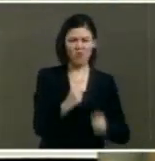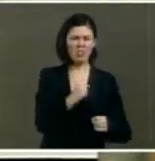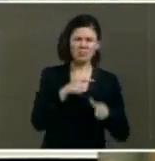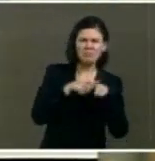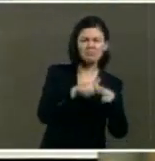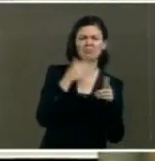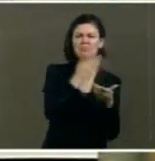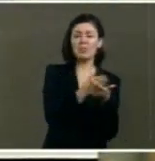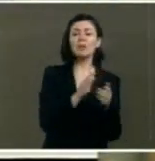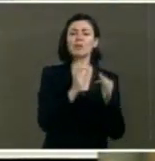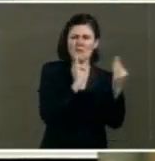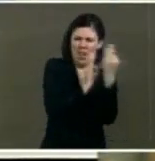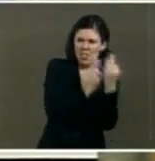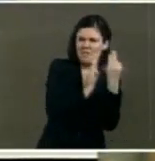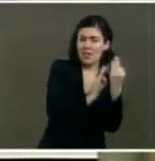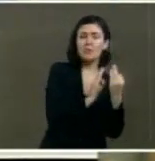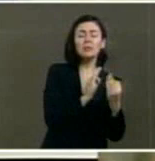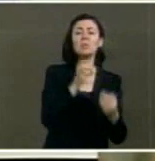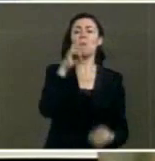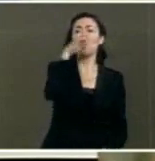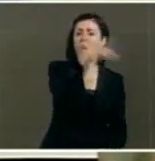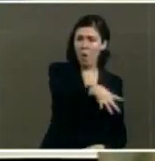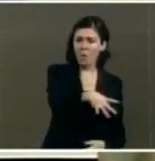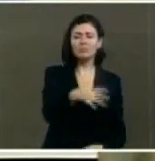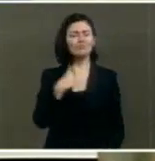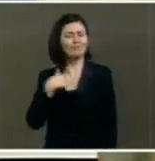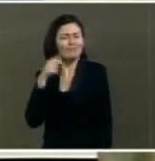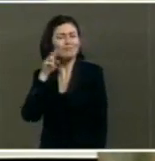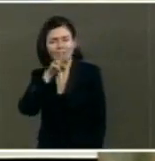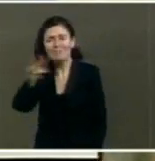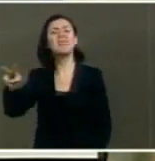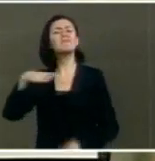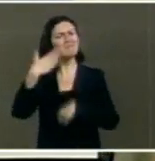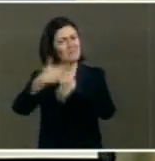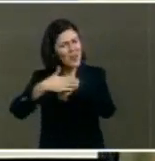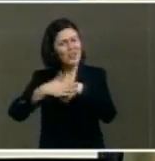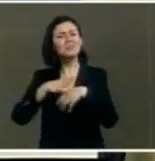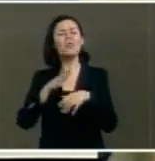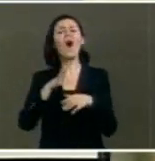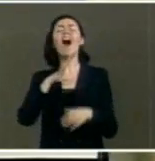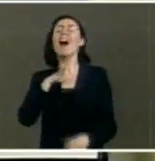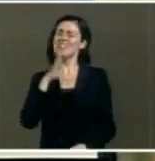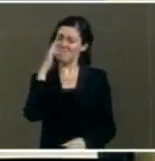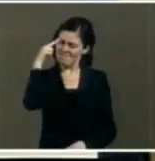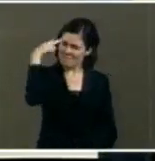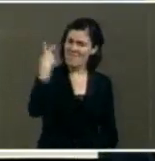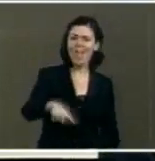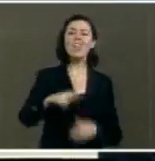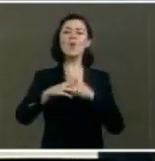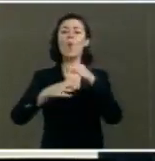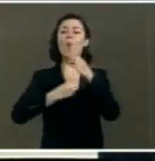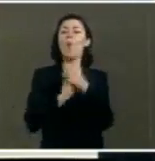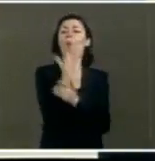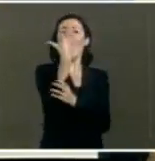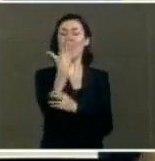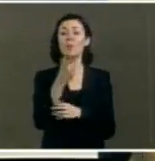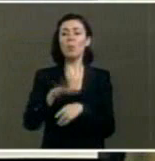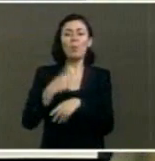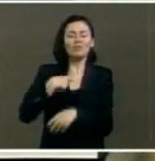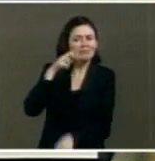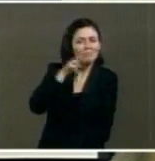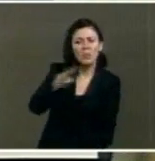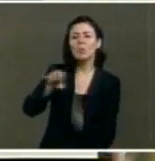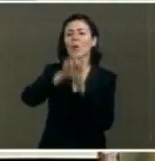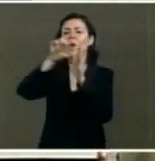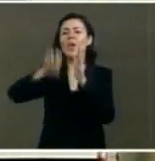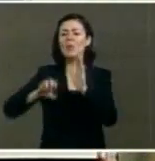viene y lo veo en sus comunidades indígenas que educan a sus hijos y defienden su identidad y